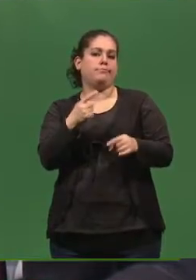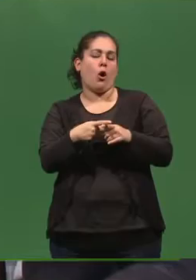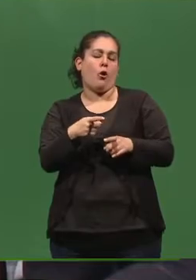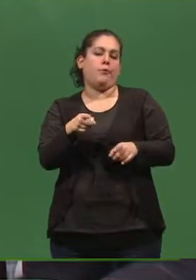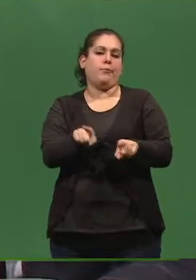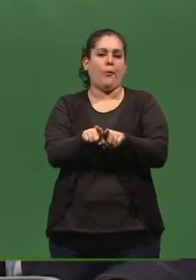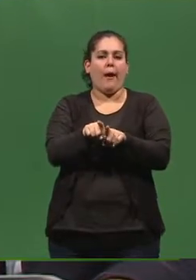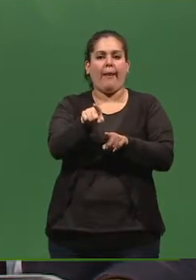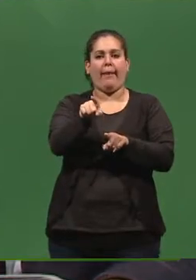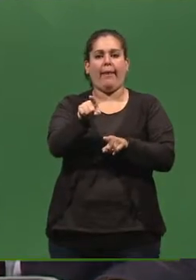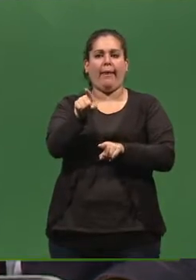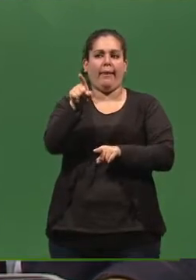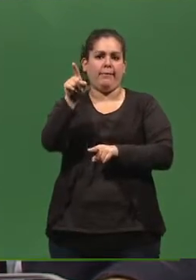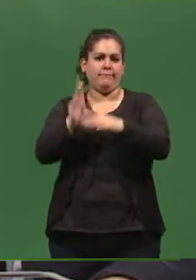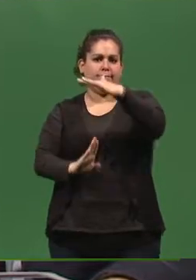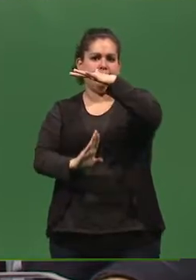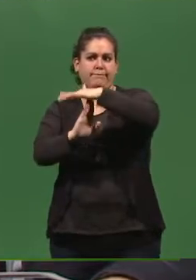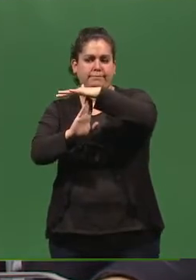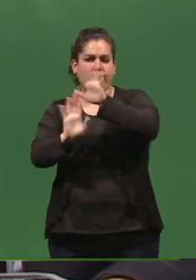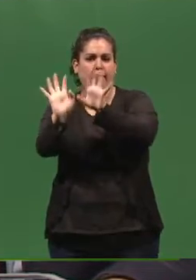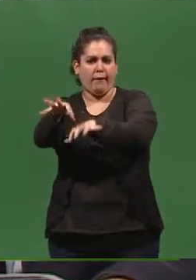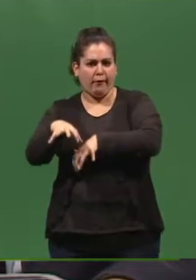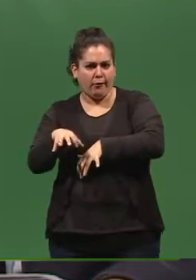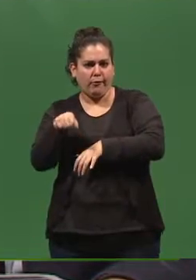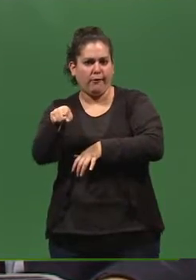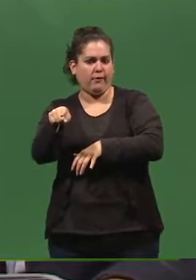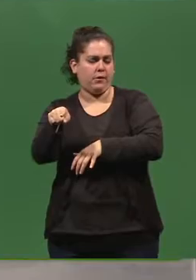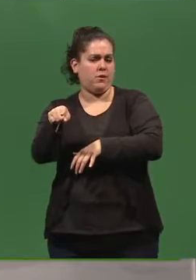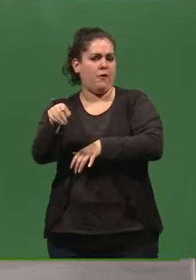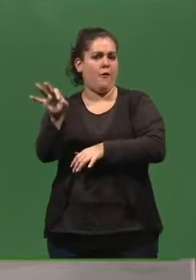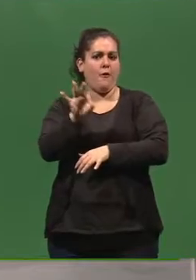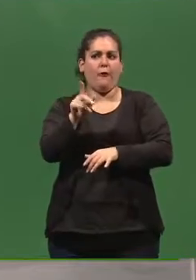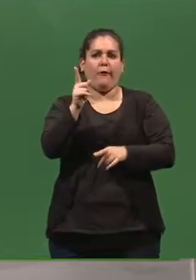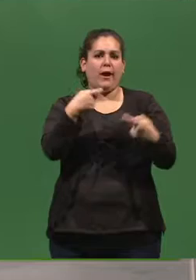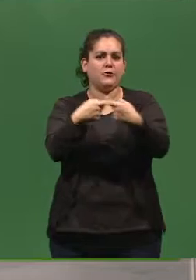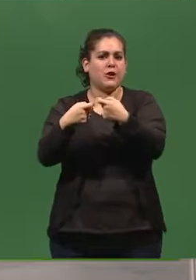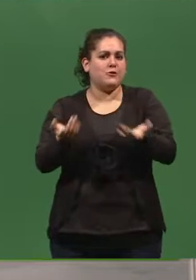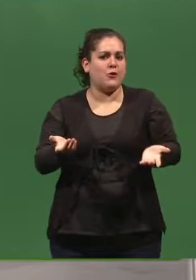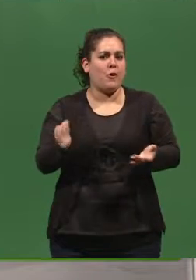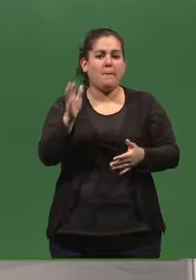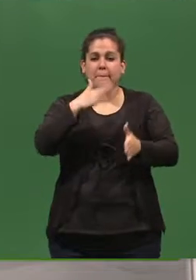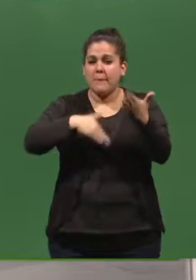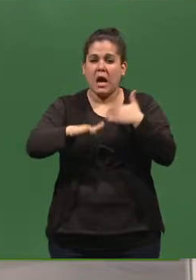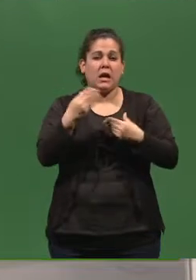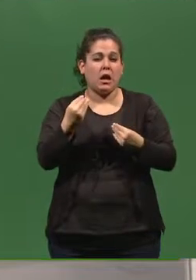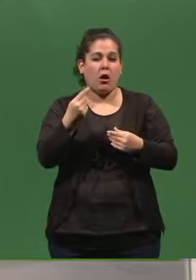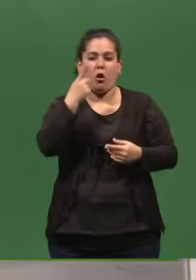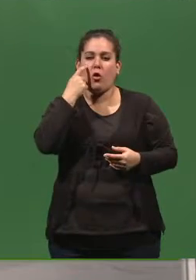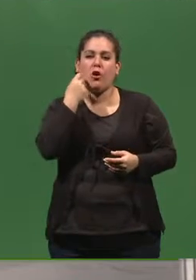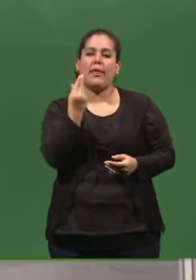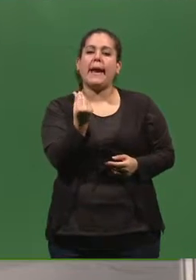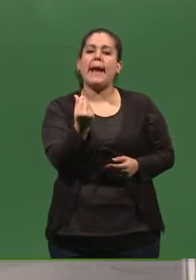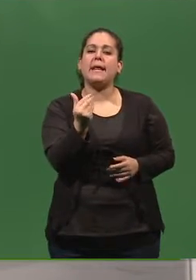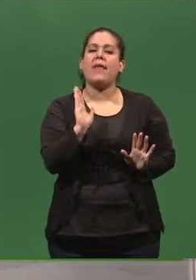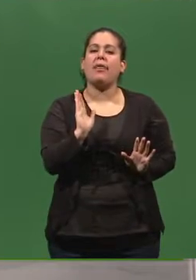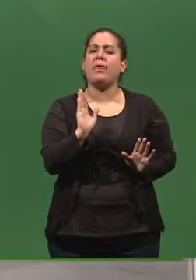a través de los dispensarios, clubes de cultivo o el mecanismo que se elija, pero sobre todo que haya un control de calidad